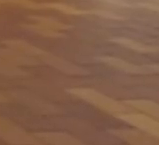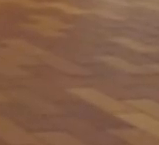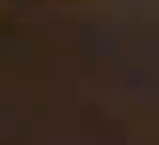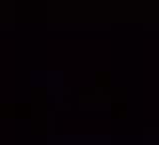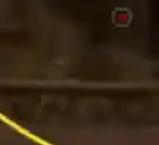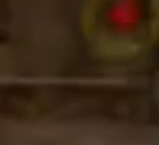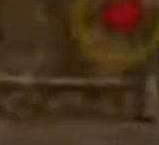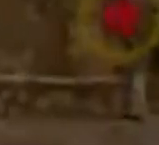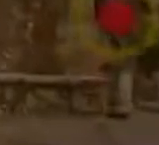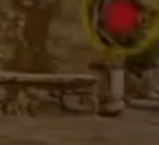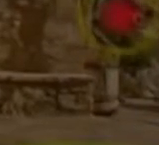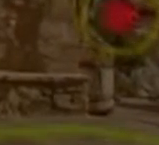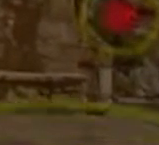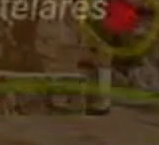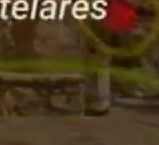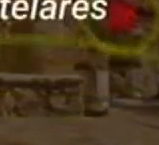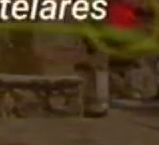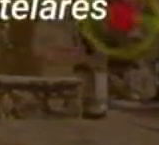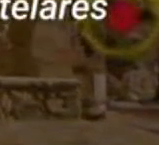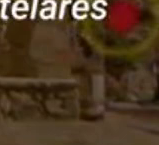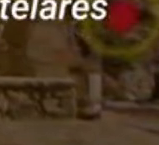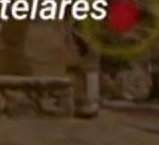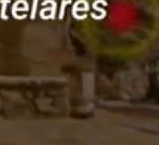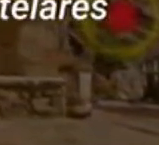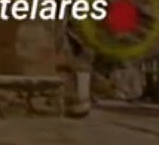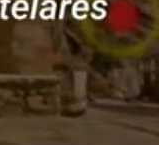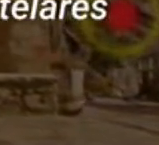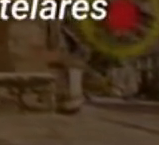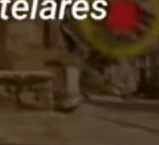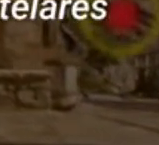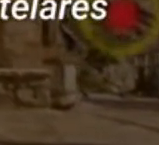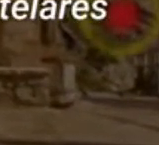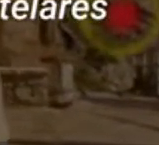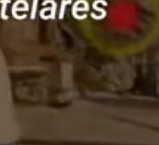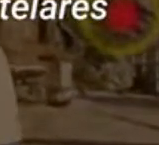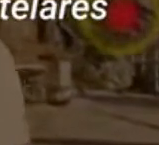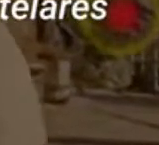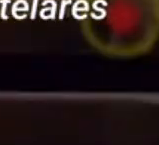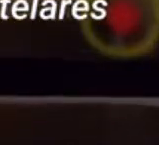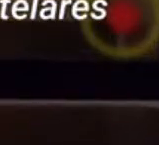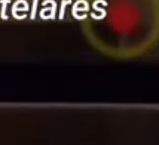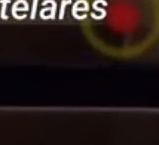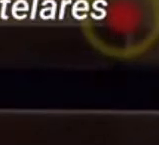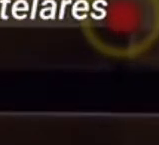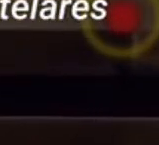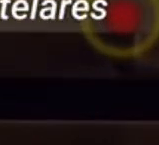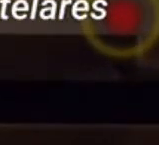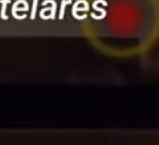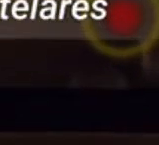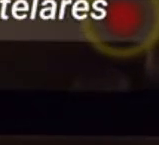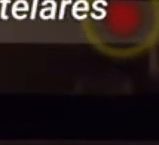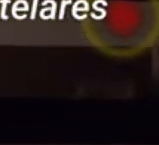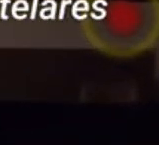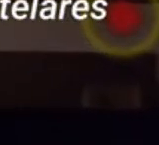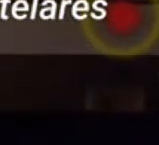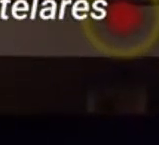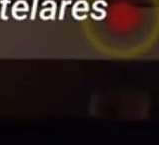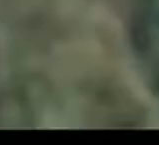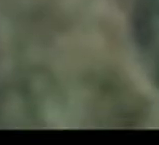This is art, ¿no? Ramón Jenner presenta Esto es Arte. Series estelares. Sábado, 21 horas.